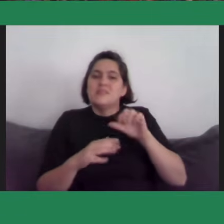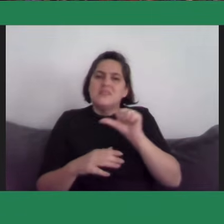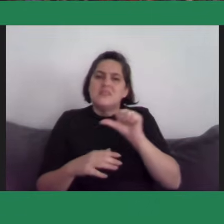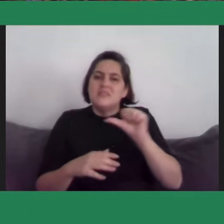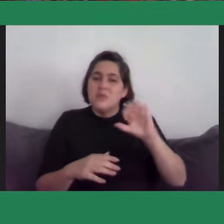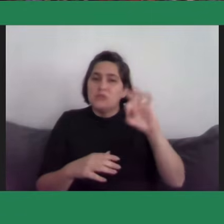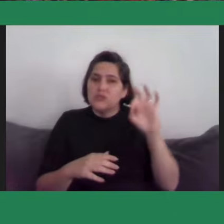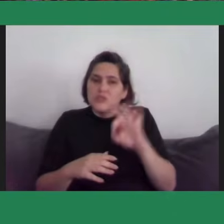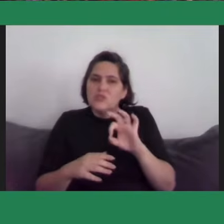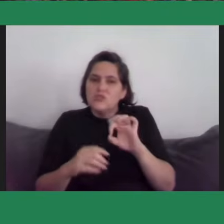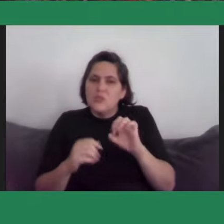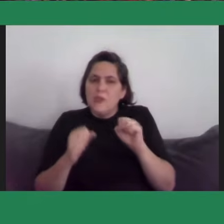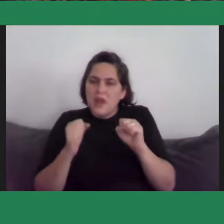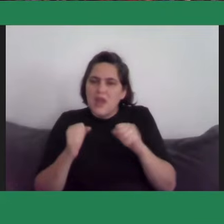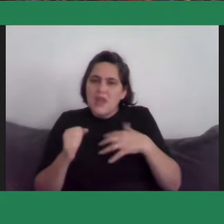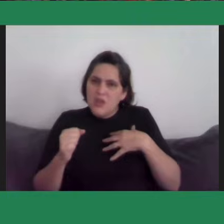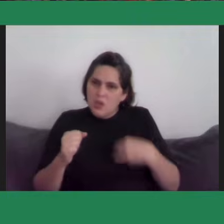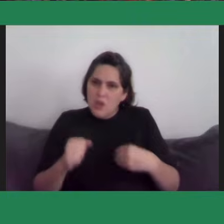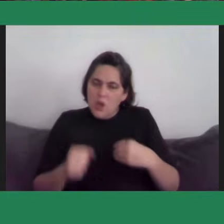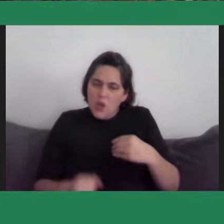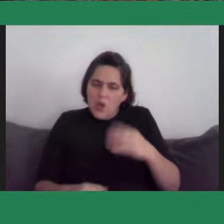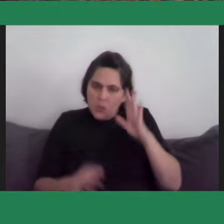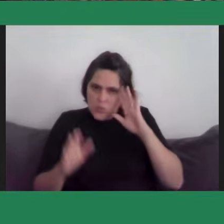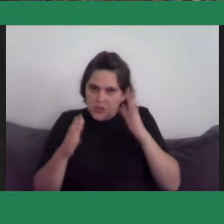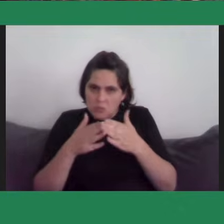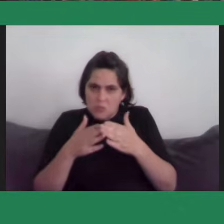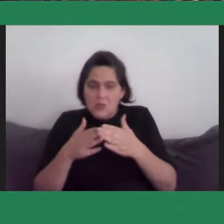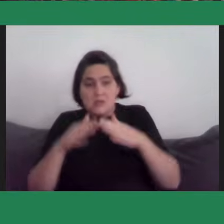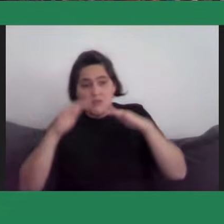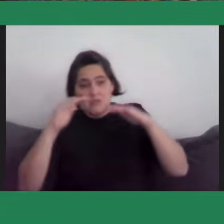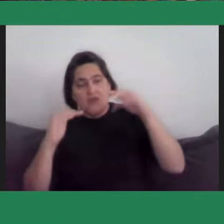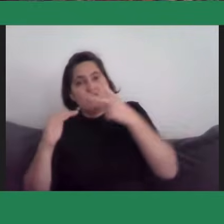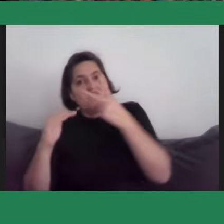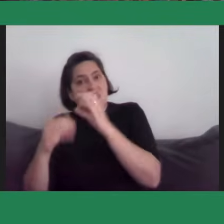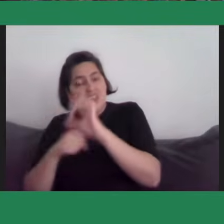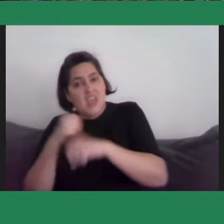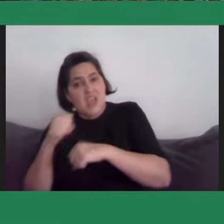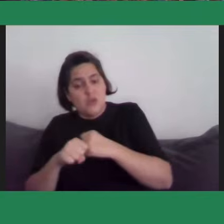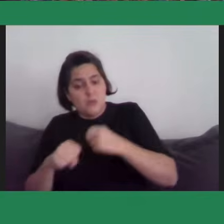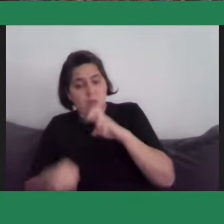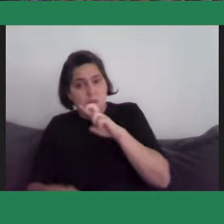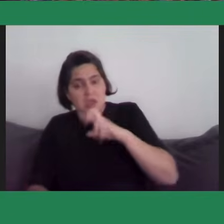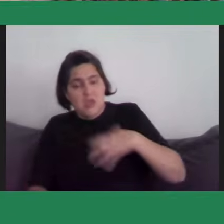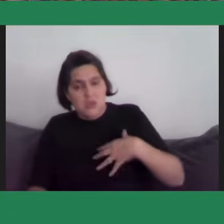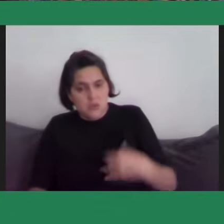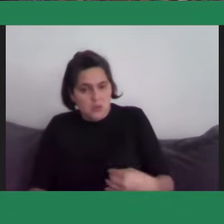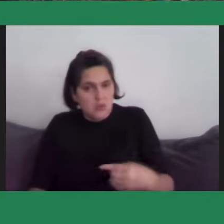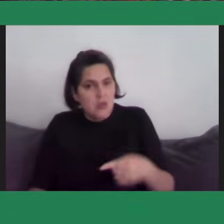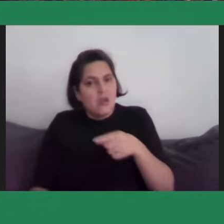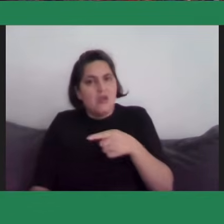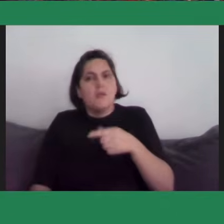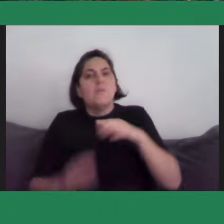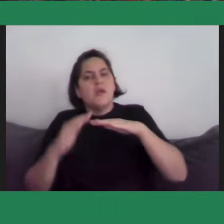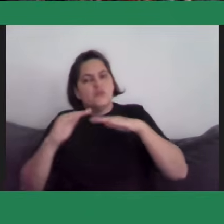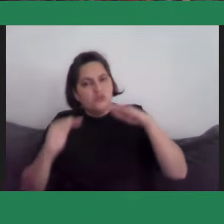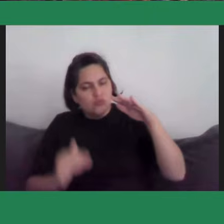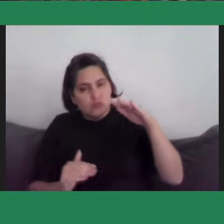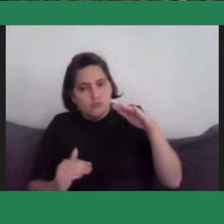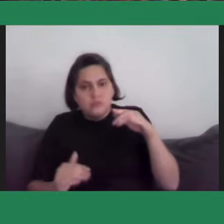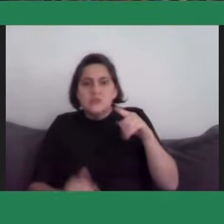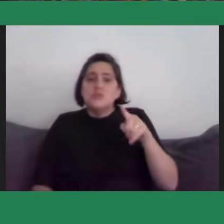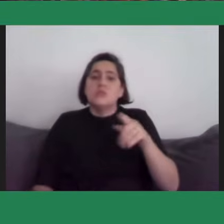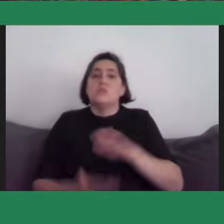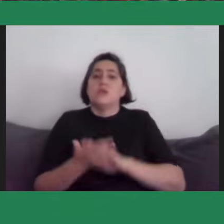por ejemplo, de 20 años. Y si yo tengo ya un hijo autista, la probabilidad de tener un segundo hijo es de